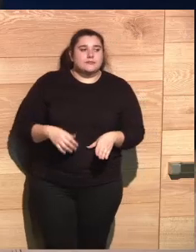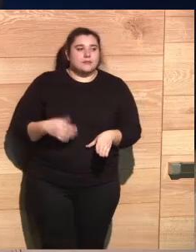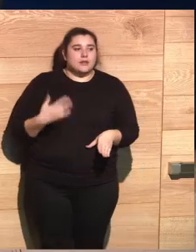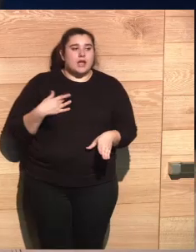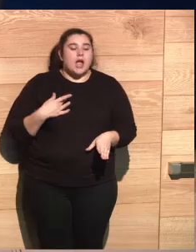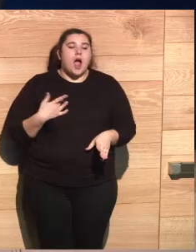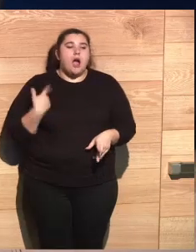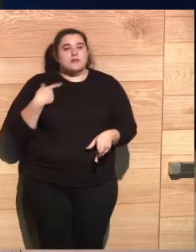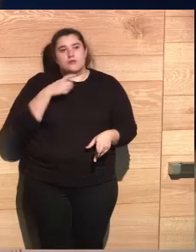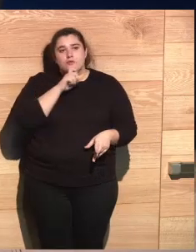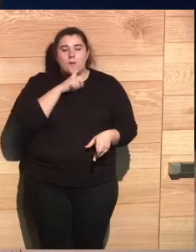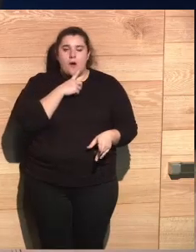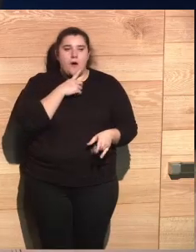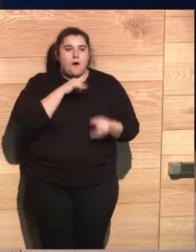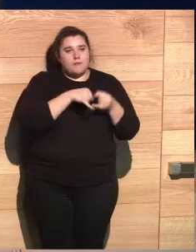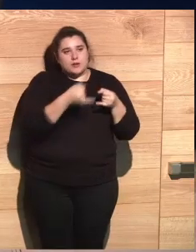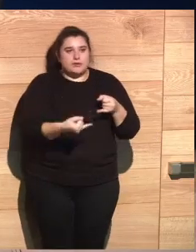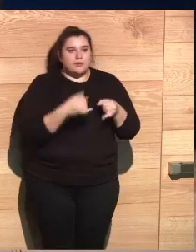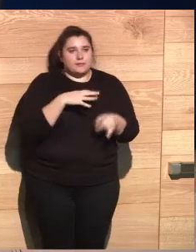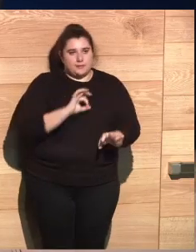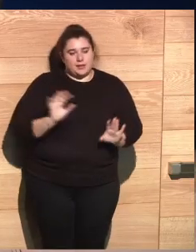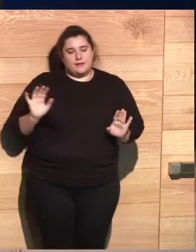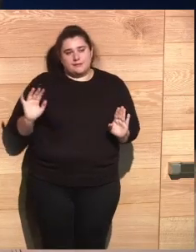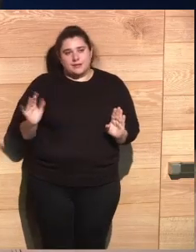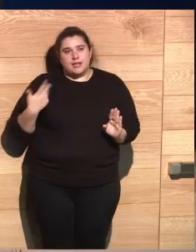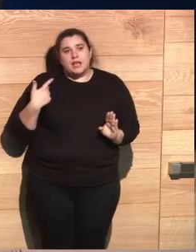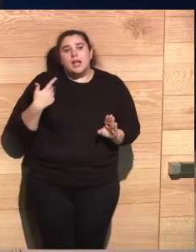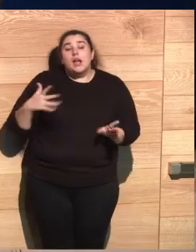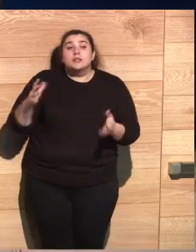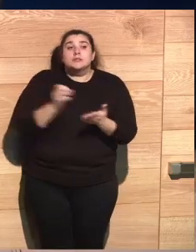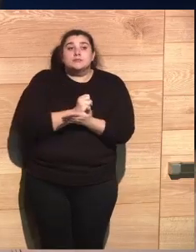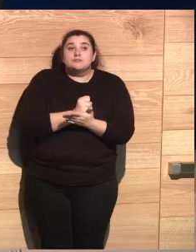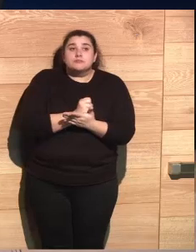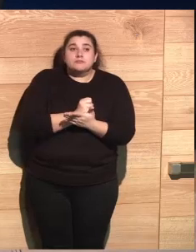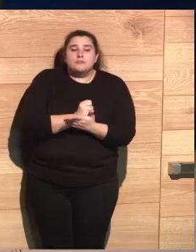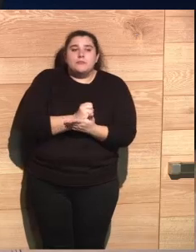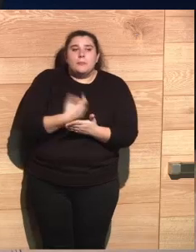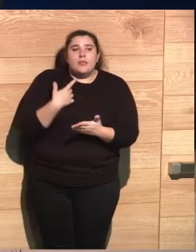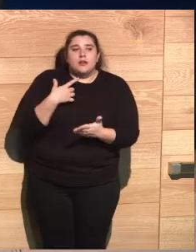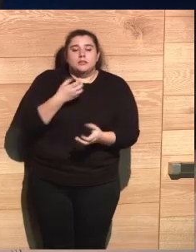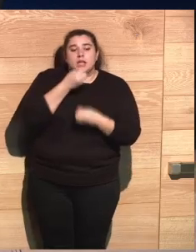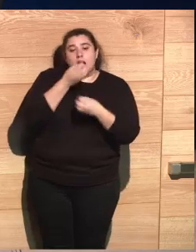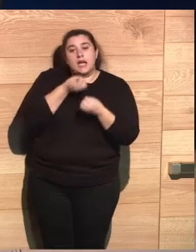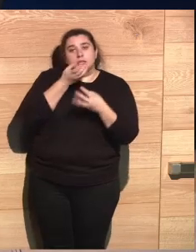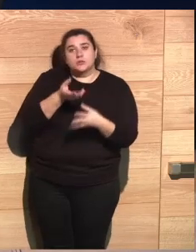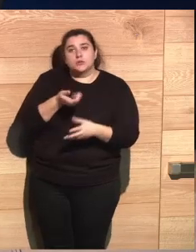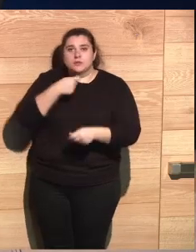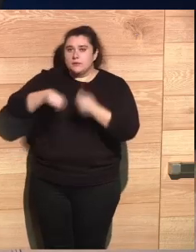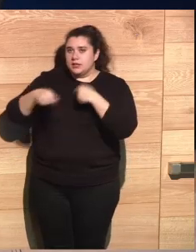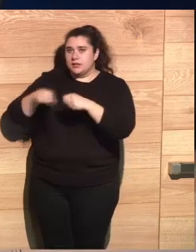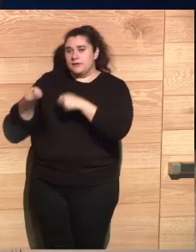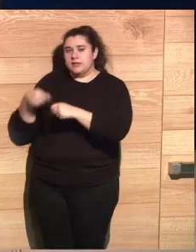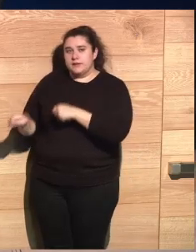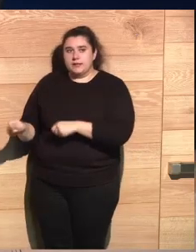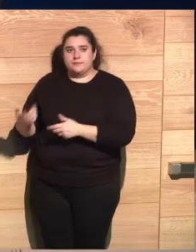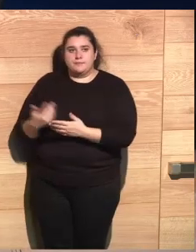capitalista torpe. Todo el mundo, el corolario de esta afirmación es: todo el mundo vende tus datos. Punto. Y